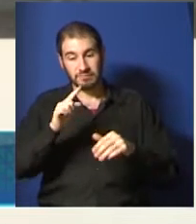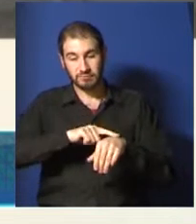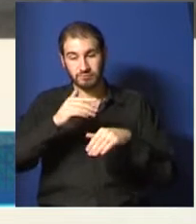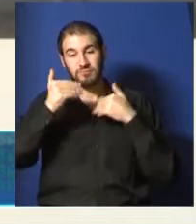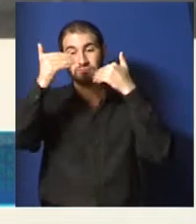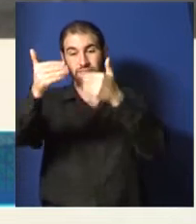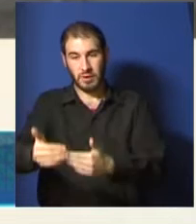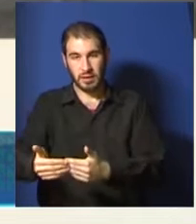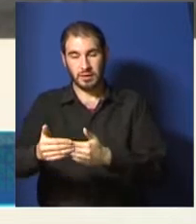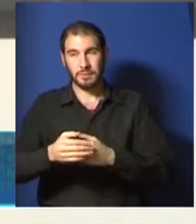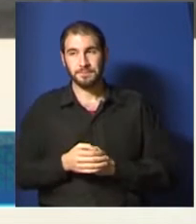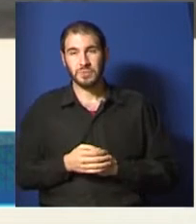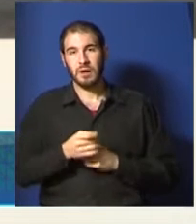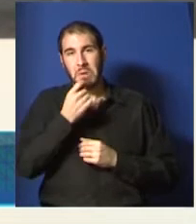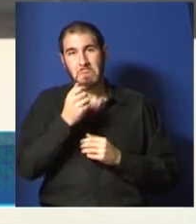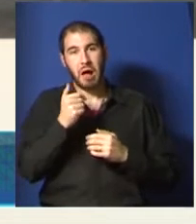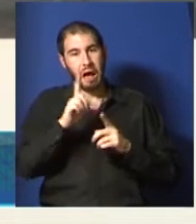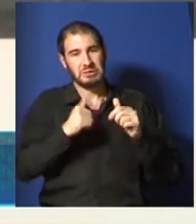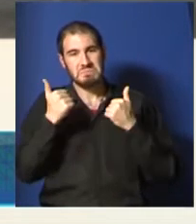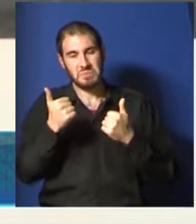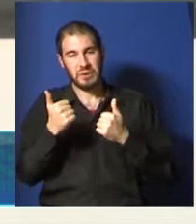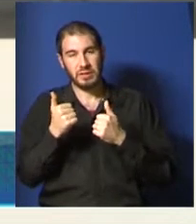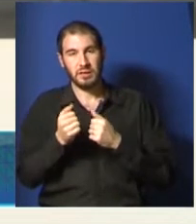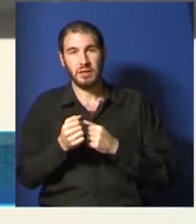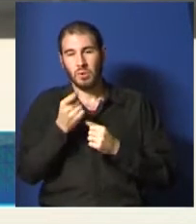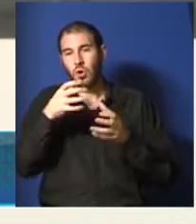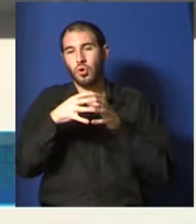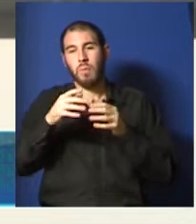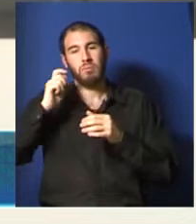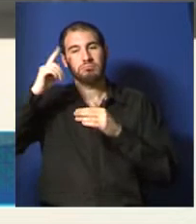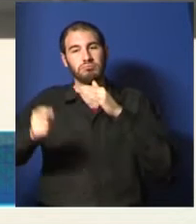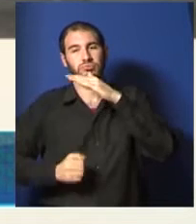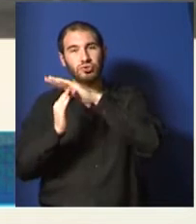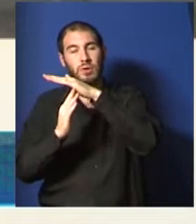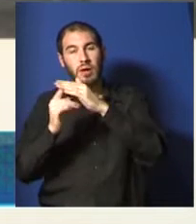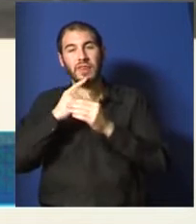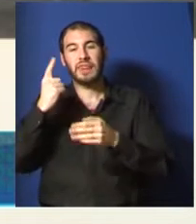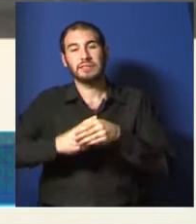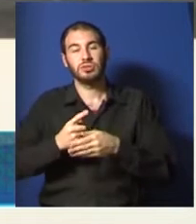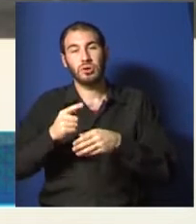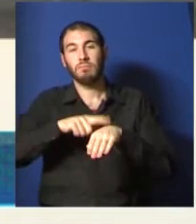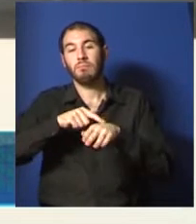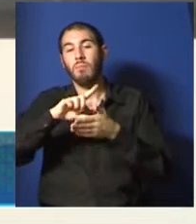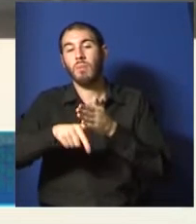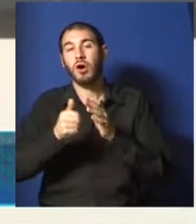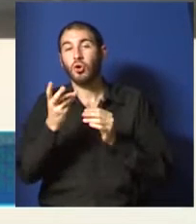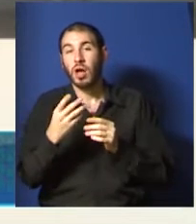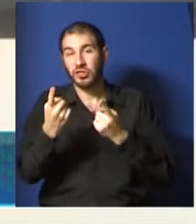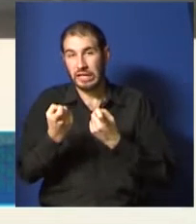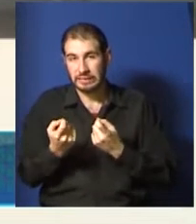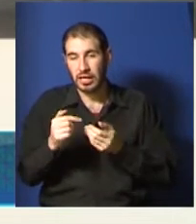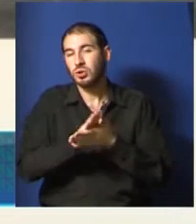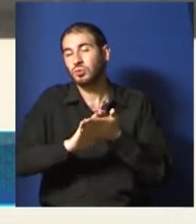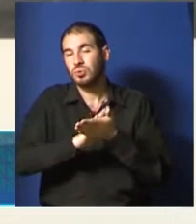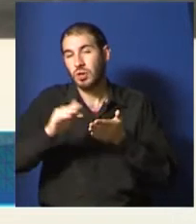prórrogas son, o sea, es bueno que un órgano superior disponga cuál es el plazo necesario para